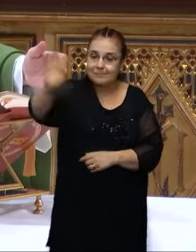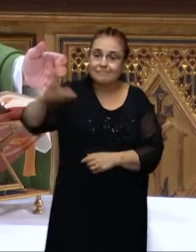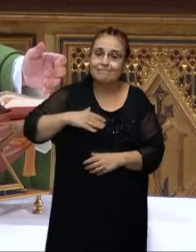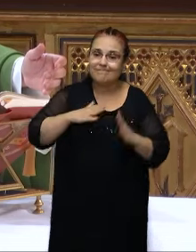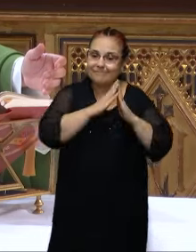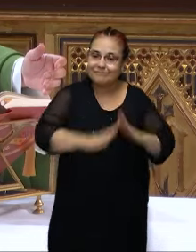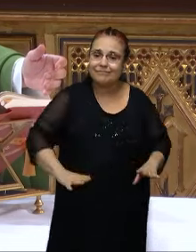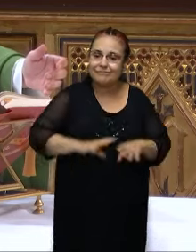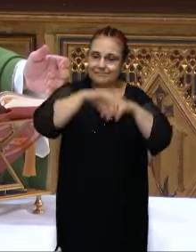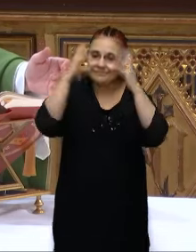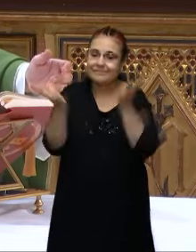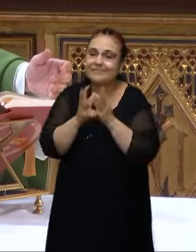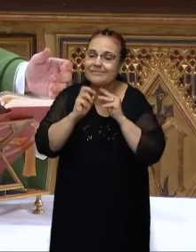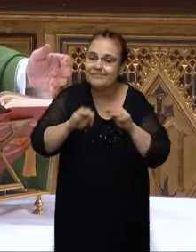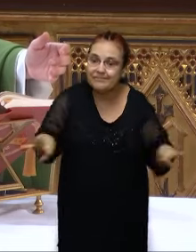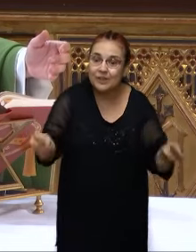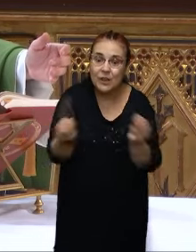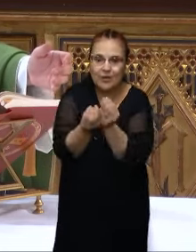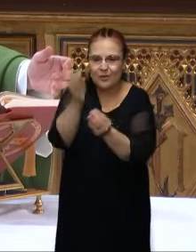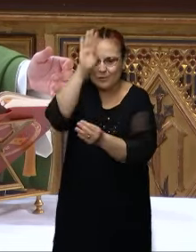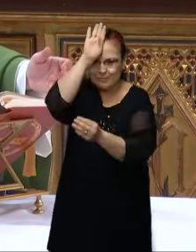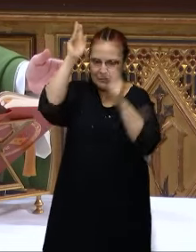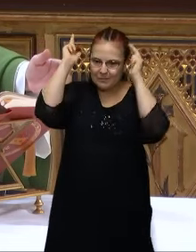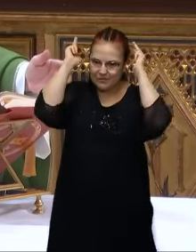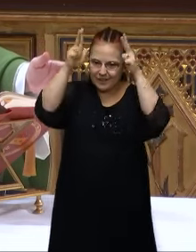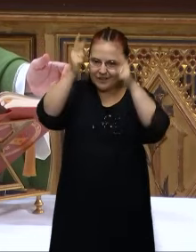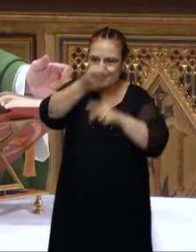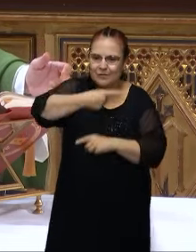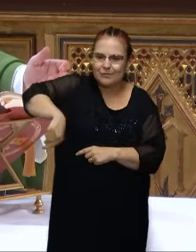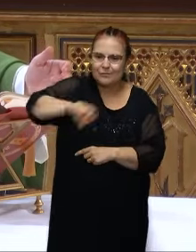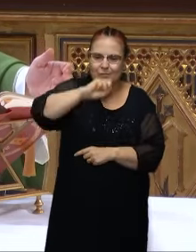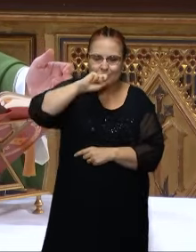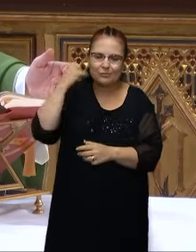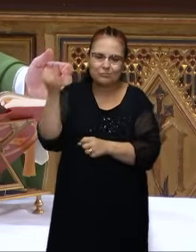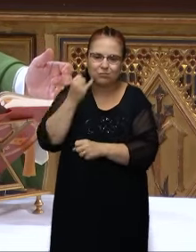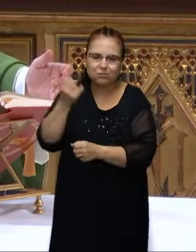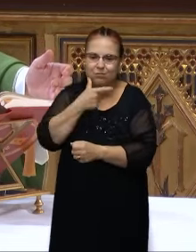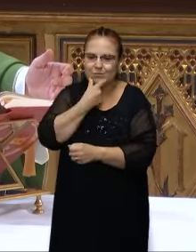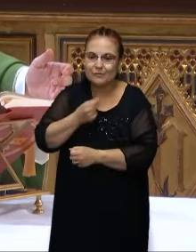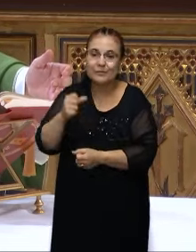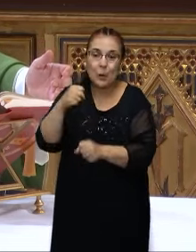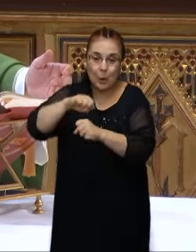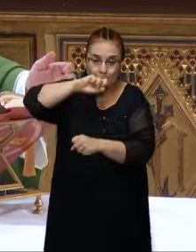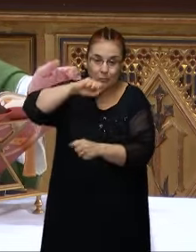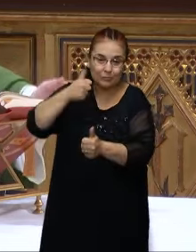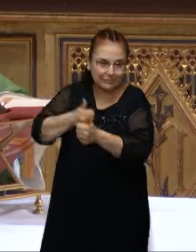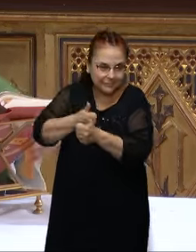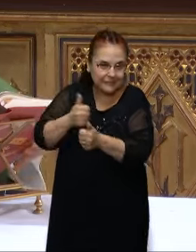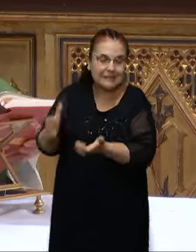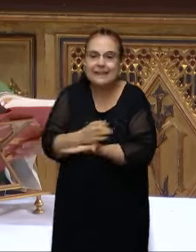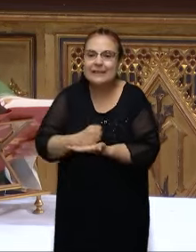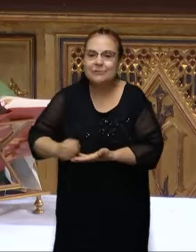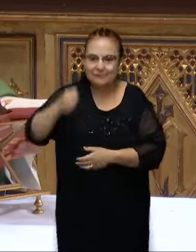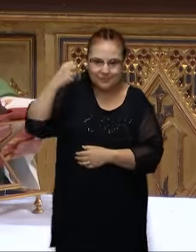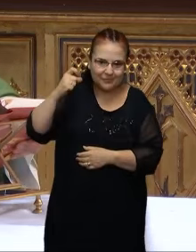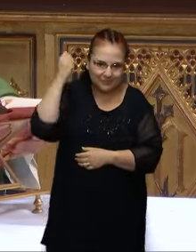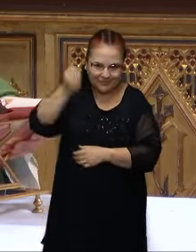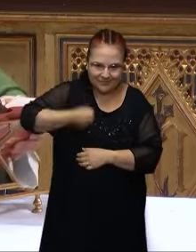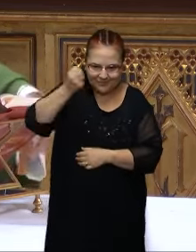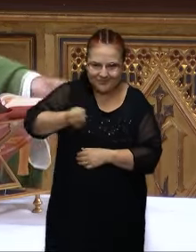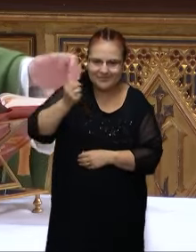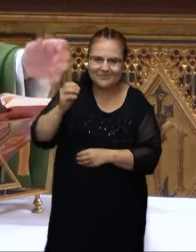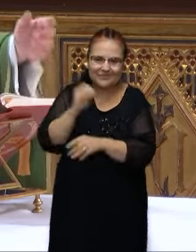tu Iglesia extendida por toda la tierra, y con el Papa Francisco, con nuestro obispo José y sus obispos auxiliares, y todos los pastores que en